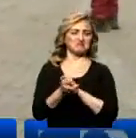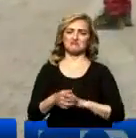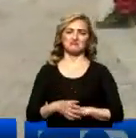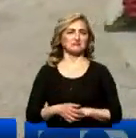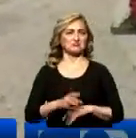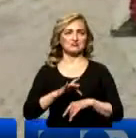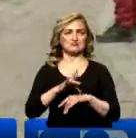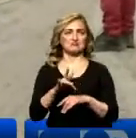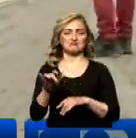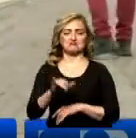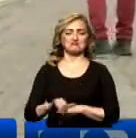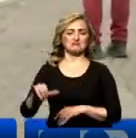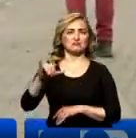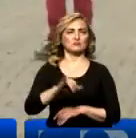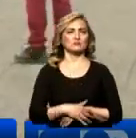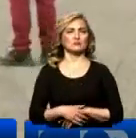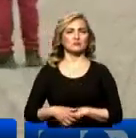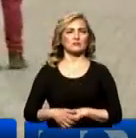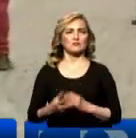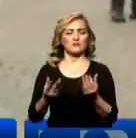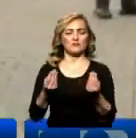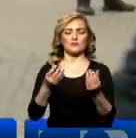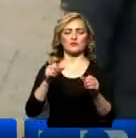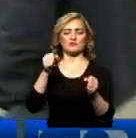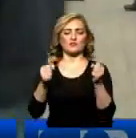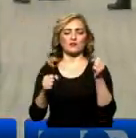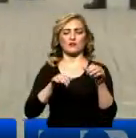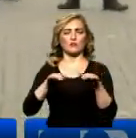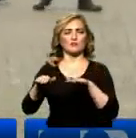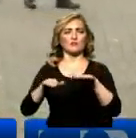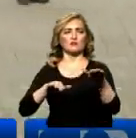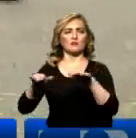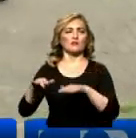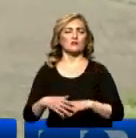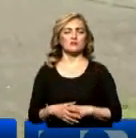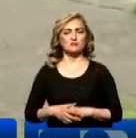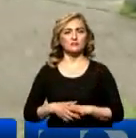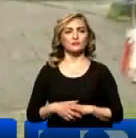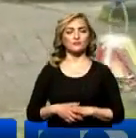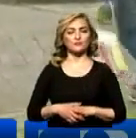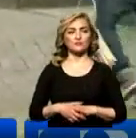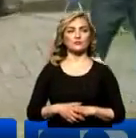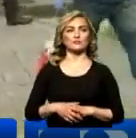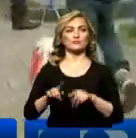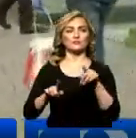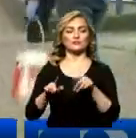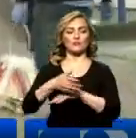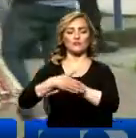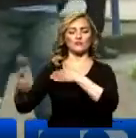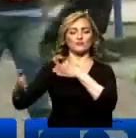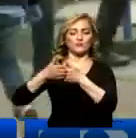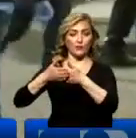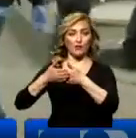horas muy tempranas, gran cantidad de vehículos, gran movimiento, pese a que se ha cerrado algunas calles